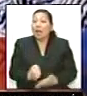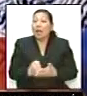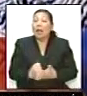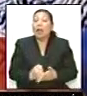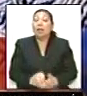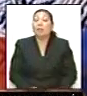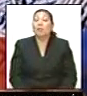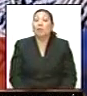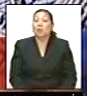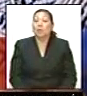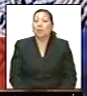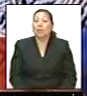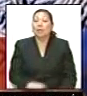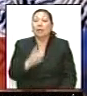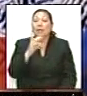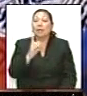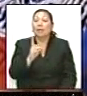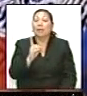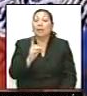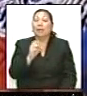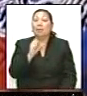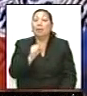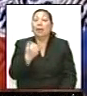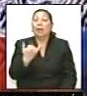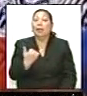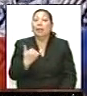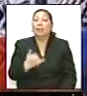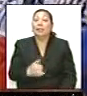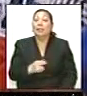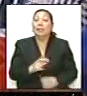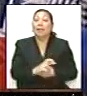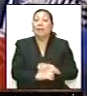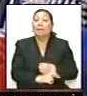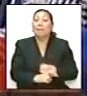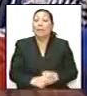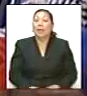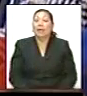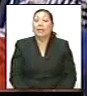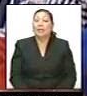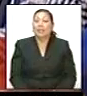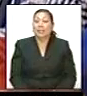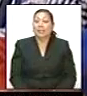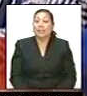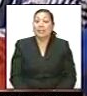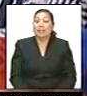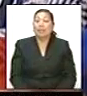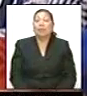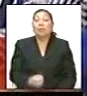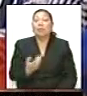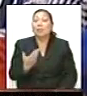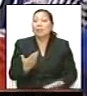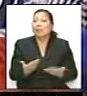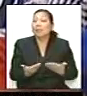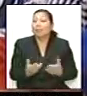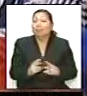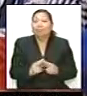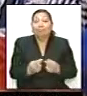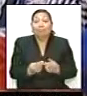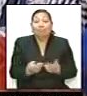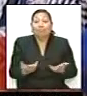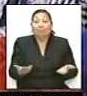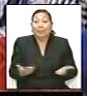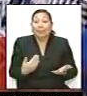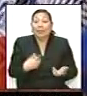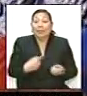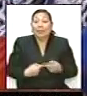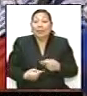a la diplomacia de cancillería de cada país y muchas veces en reuniones de parlamentarios